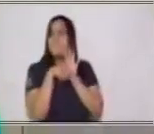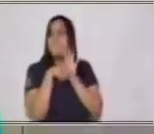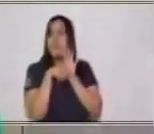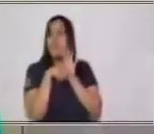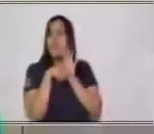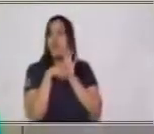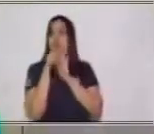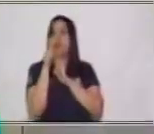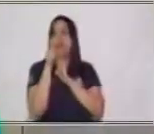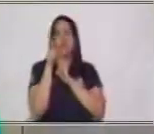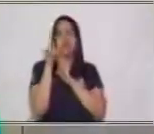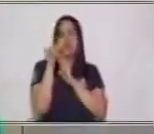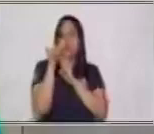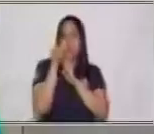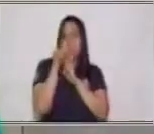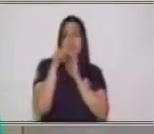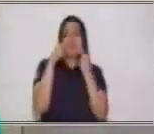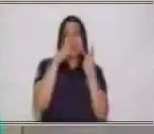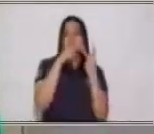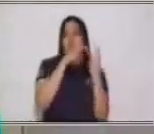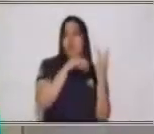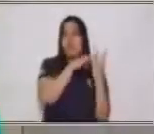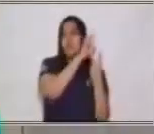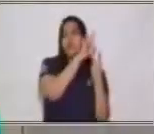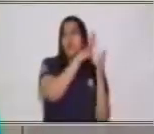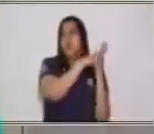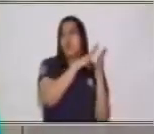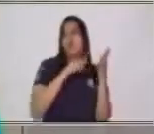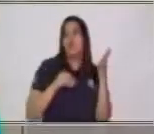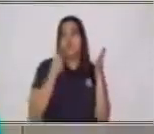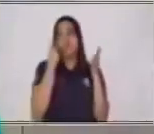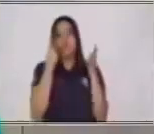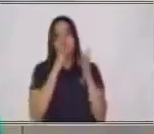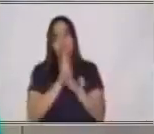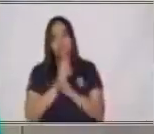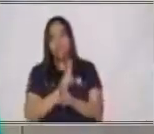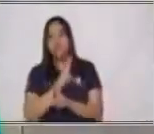este en su raíz cúbica es